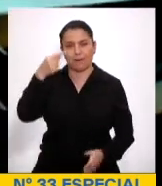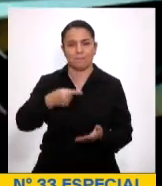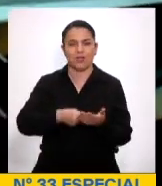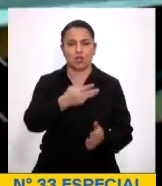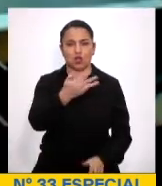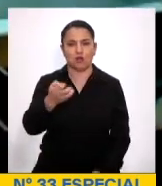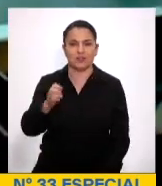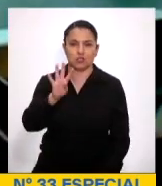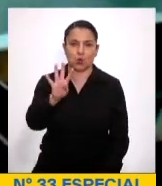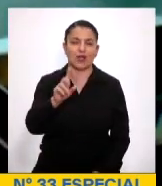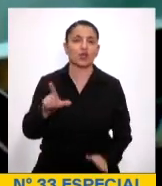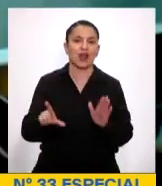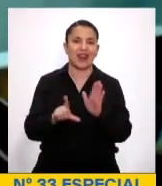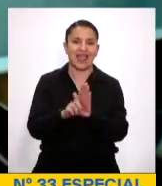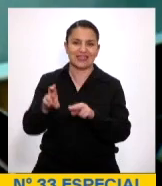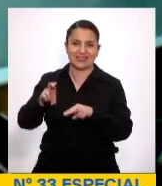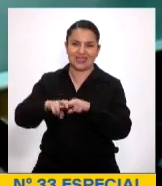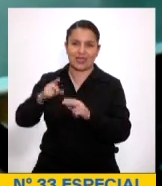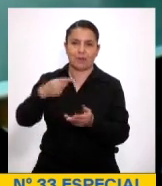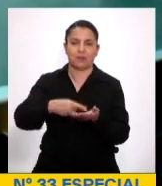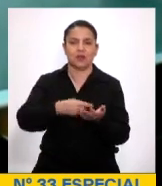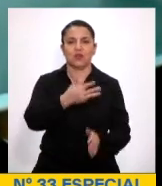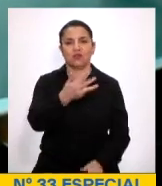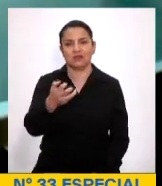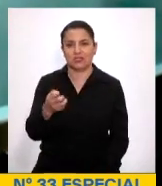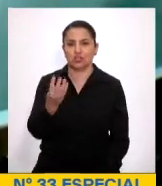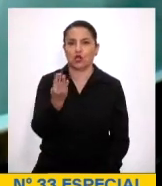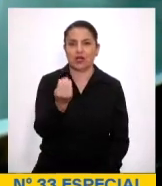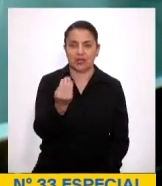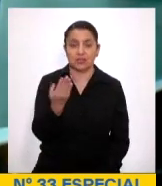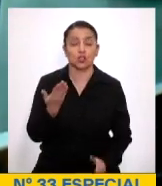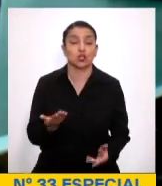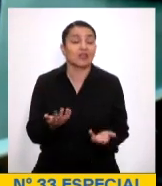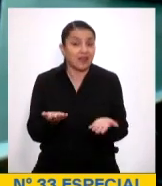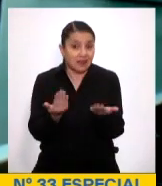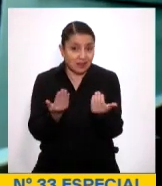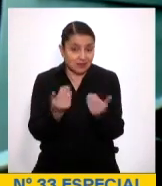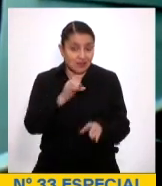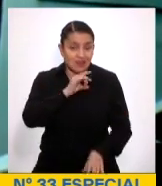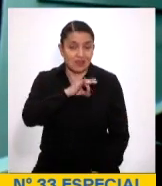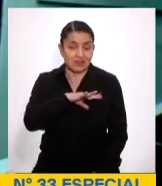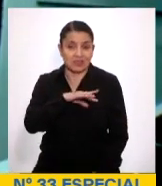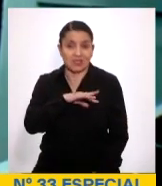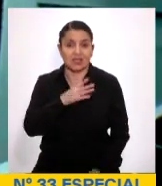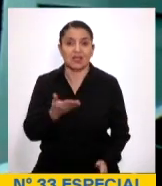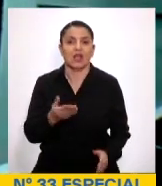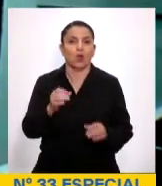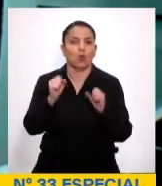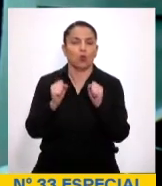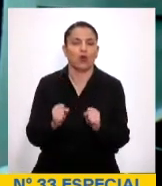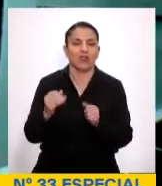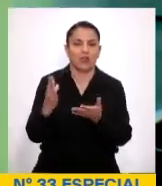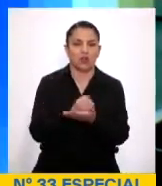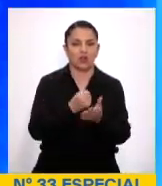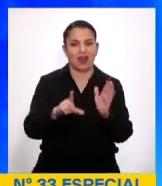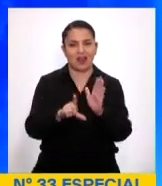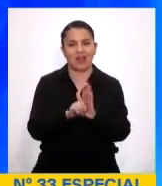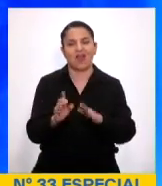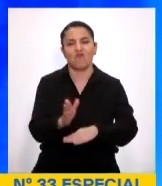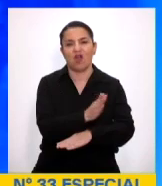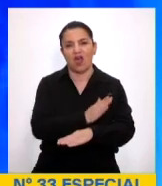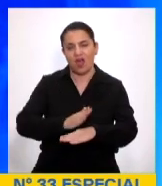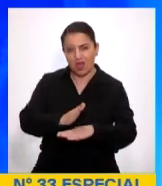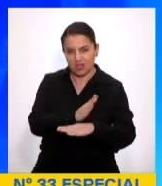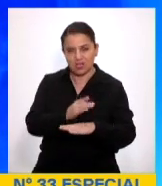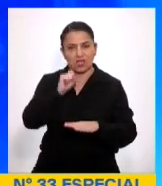ley de la silla de 34 no obstante las necesidad del país estaban en poder contar con una legislación de base que